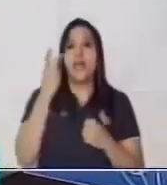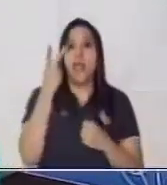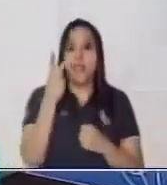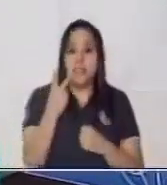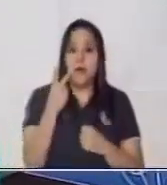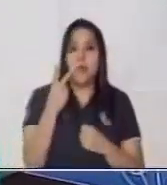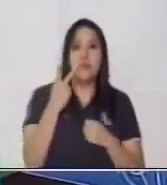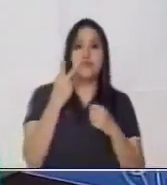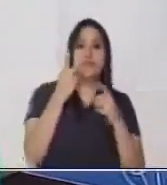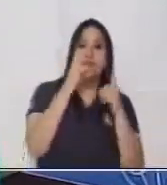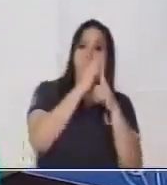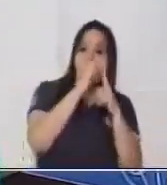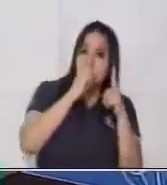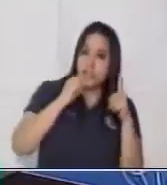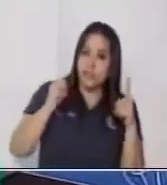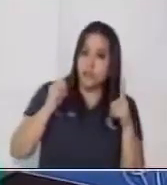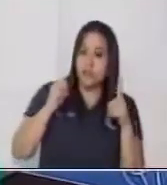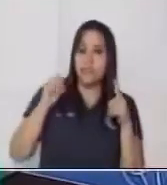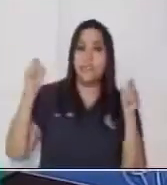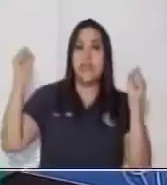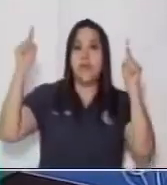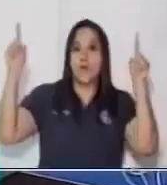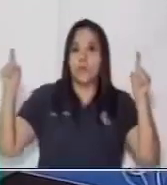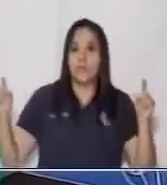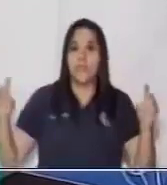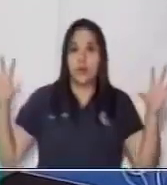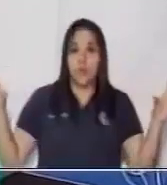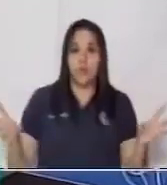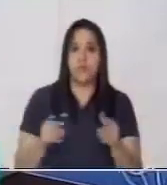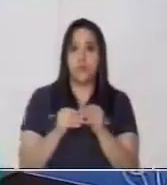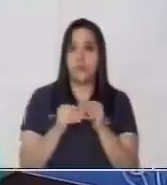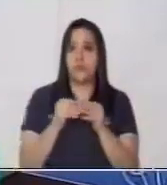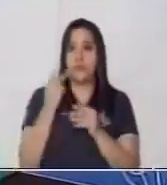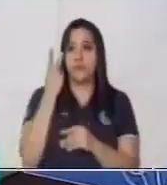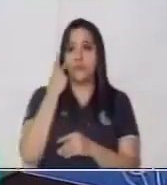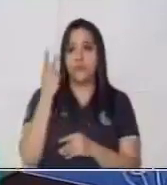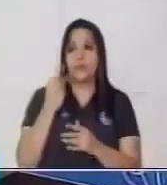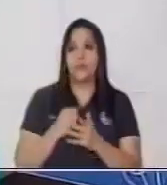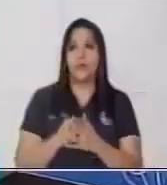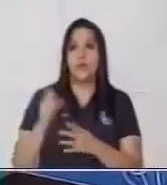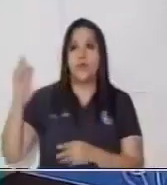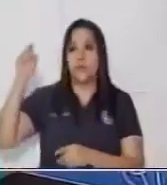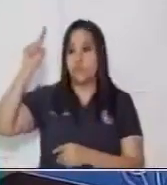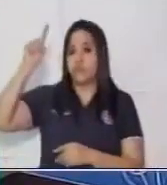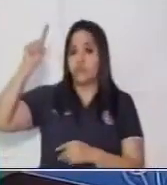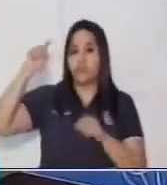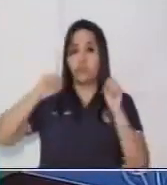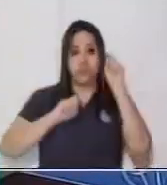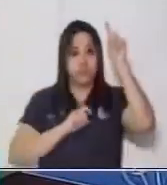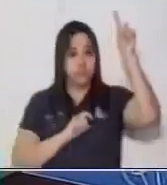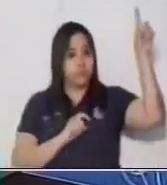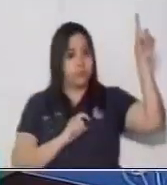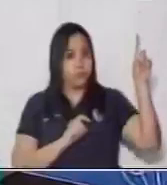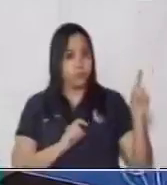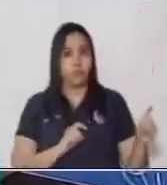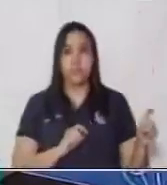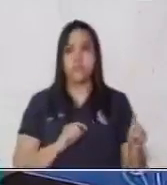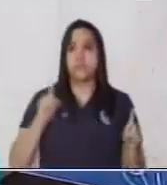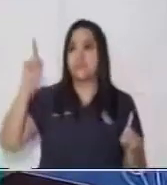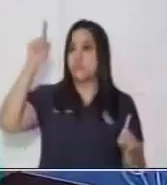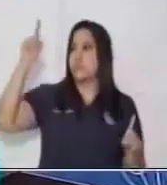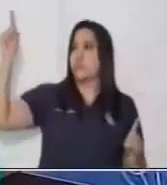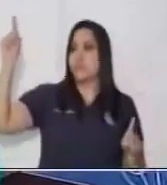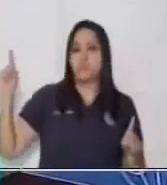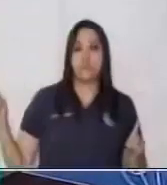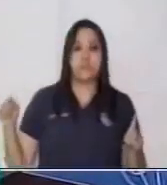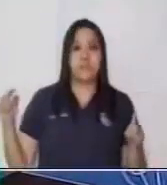una oración. Por lo tanto, miremos, vamos a dibujar un corchete en todo.